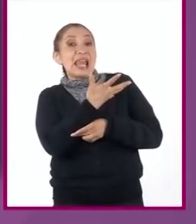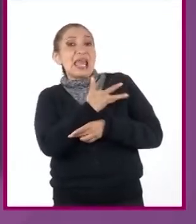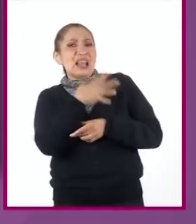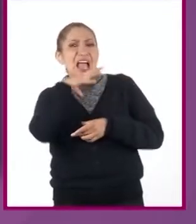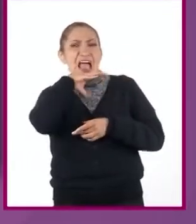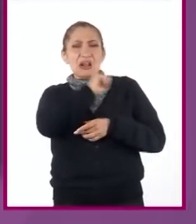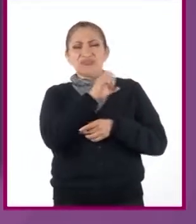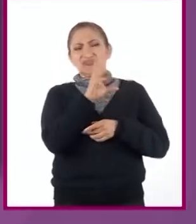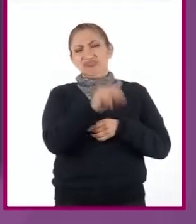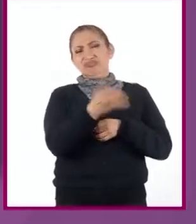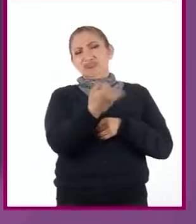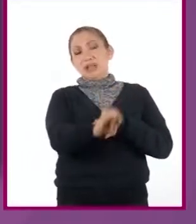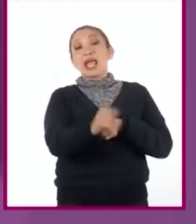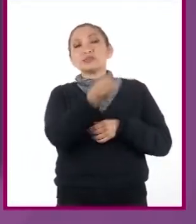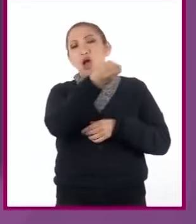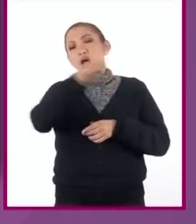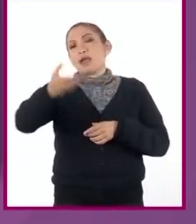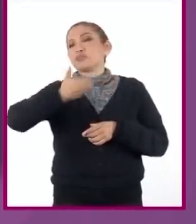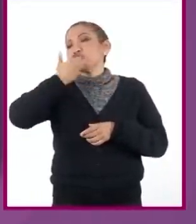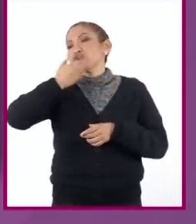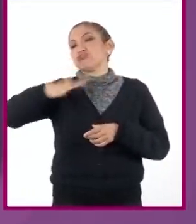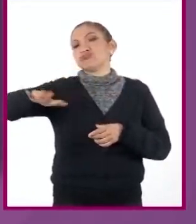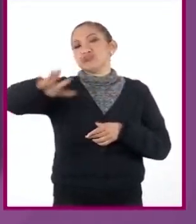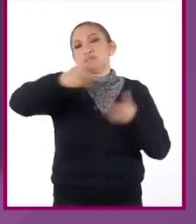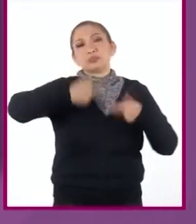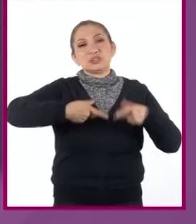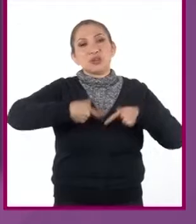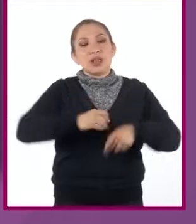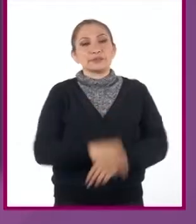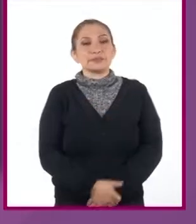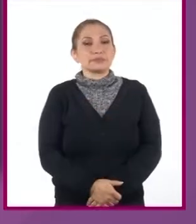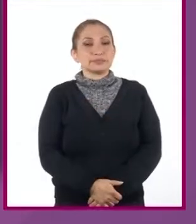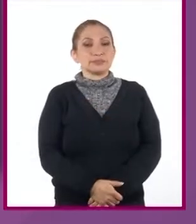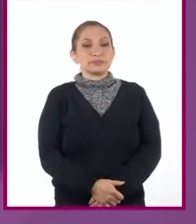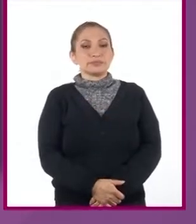calor, aunque es una frase muy utilizada cotidianamente.